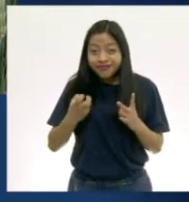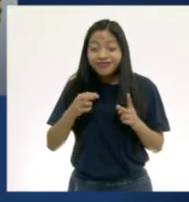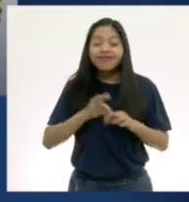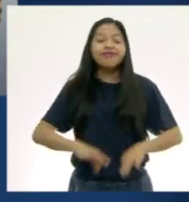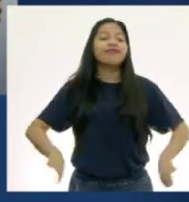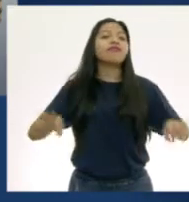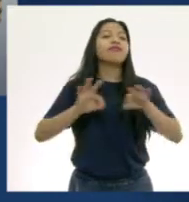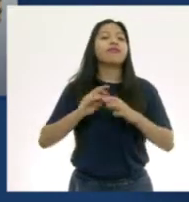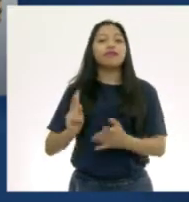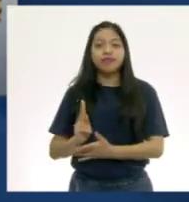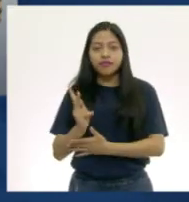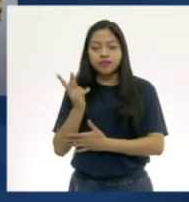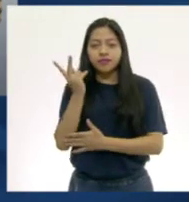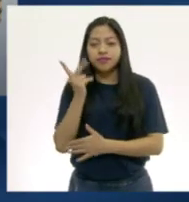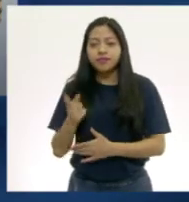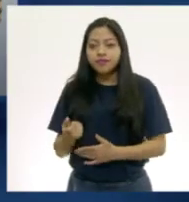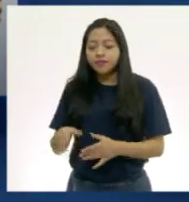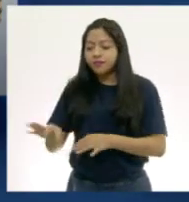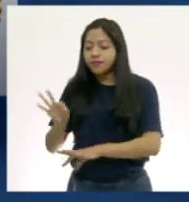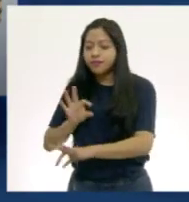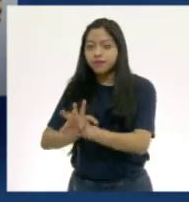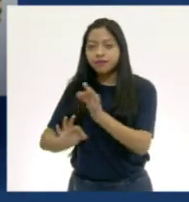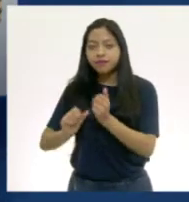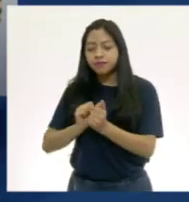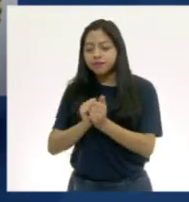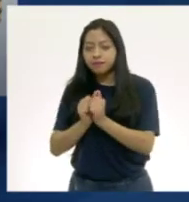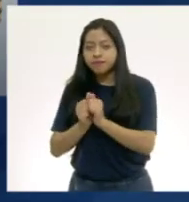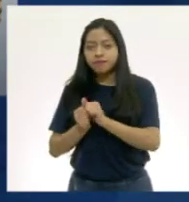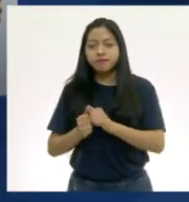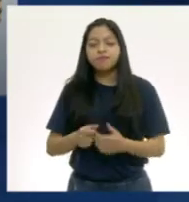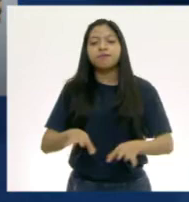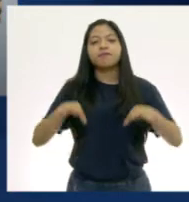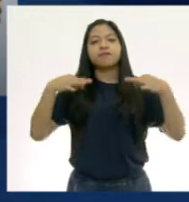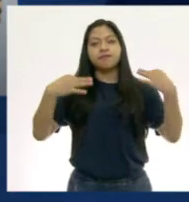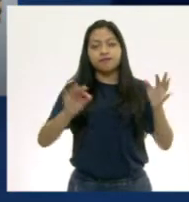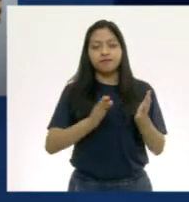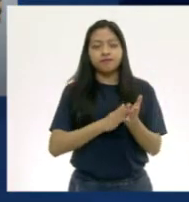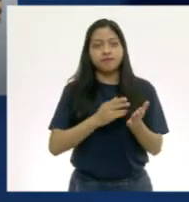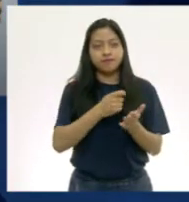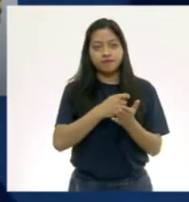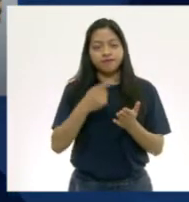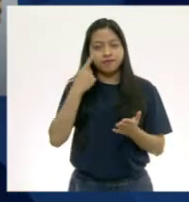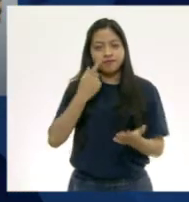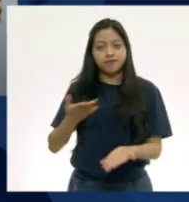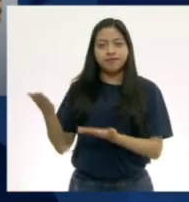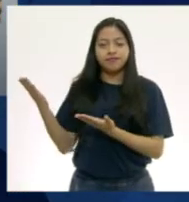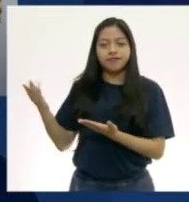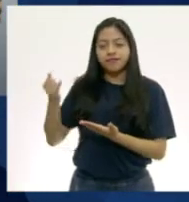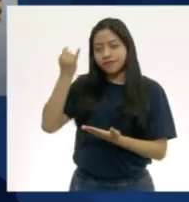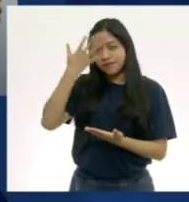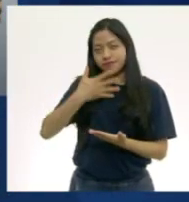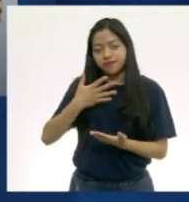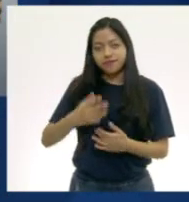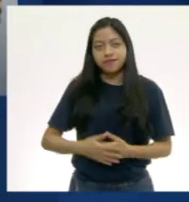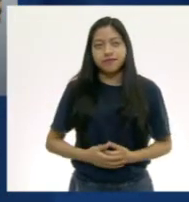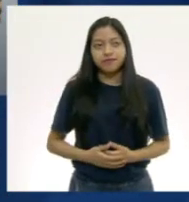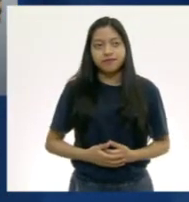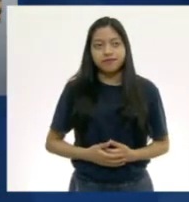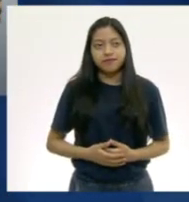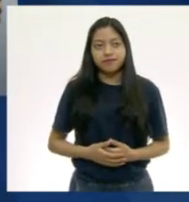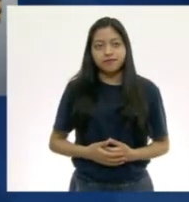era la planta de donde sacaban el material para su escritura jeroglífica. De hecho, pueden ver en la imagen el